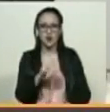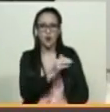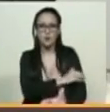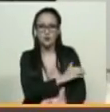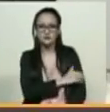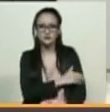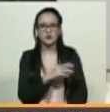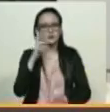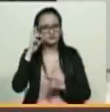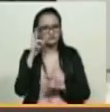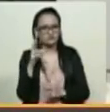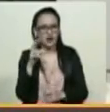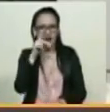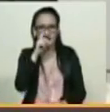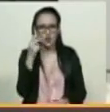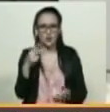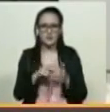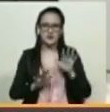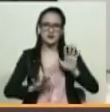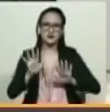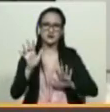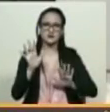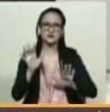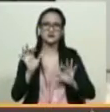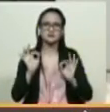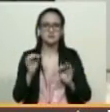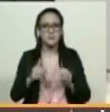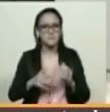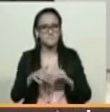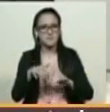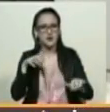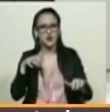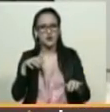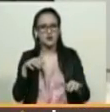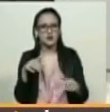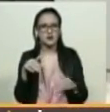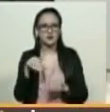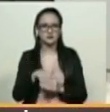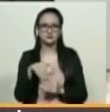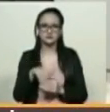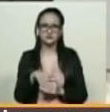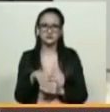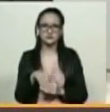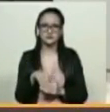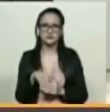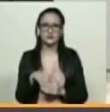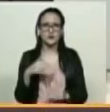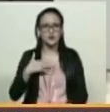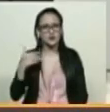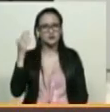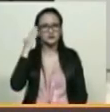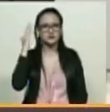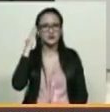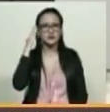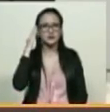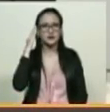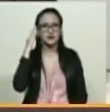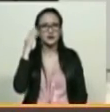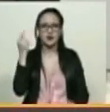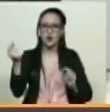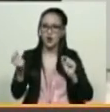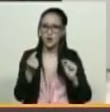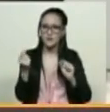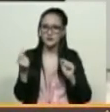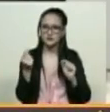ha reconocido la del año 2015, cuando obtuvieron la mayoría en el Parlamento. Quisiera saber si dentro de las conversaciones